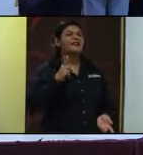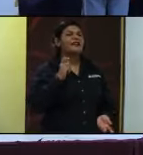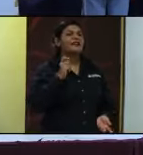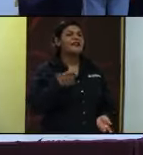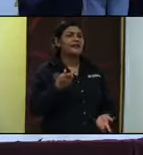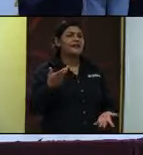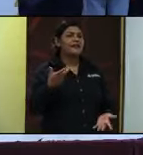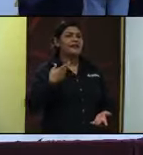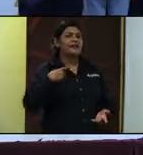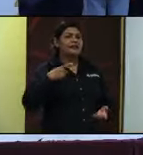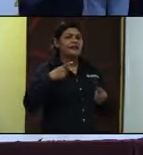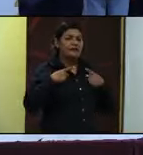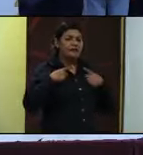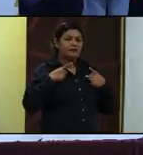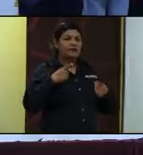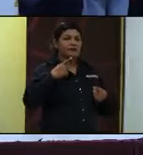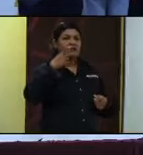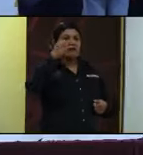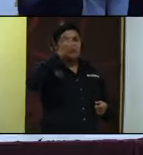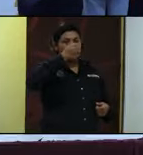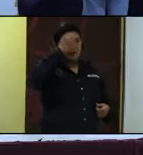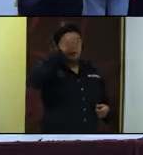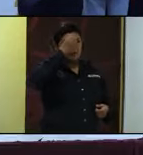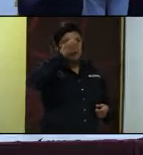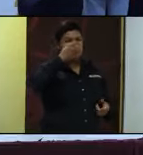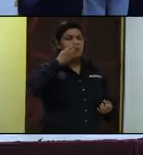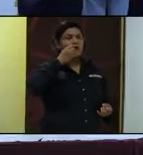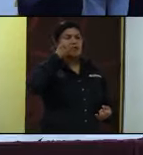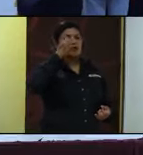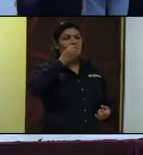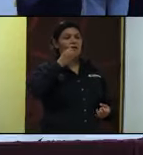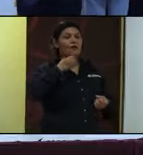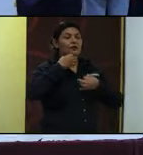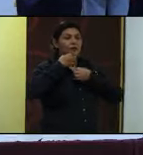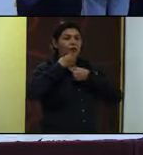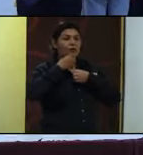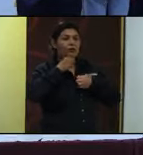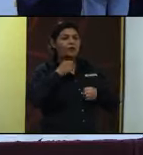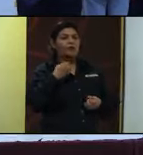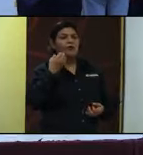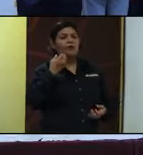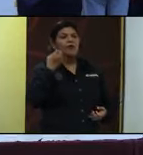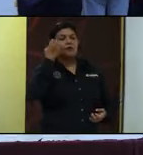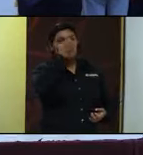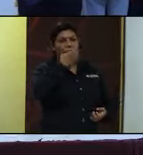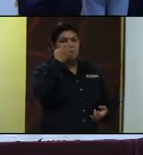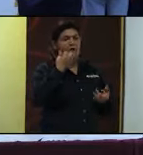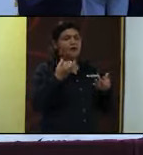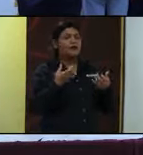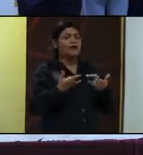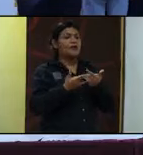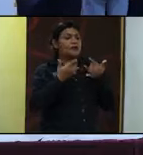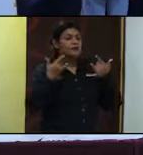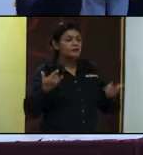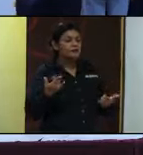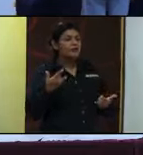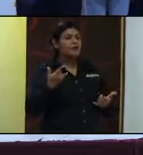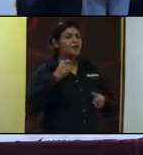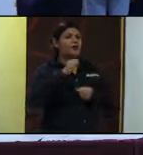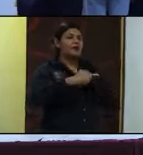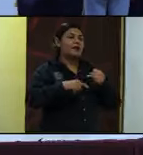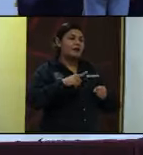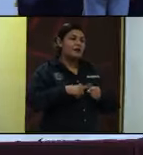en dar una oratoria, una declamación, también problemas o exámenes, tanto de historia general, geografía,